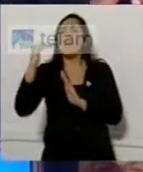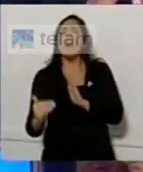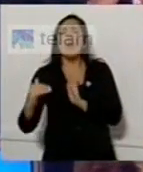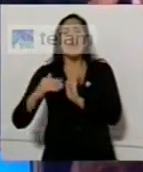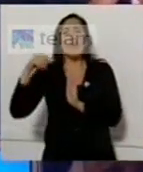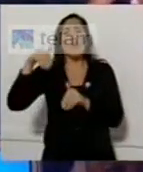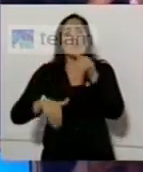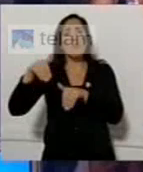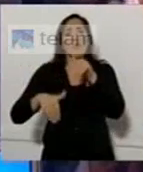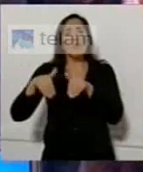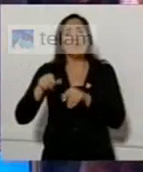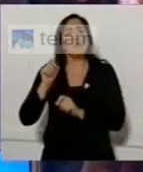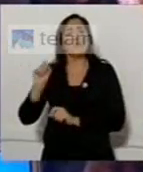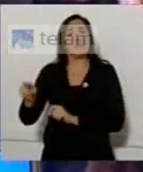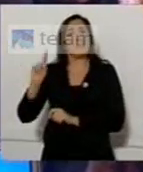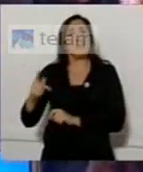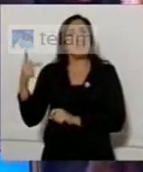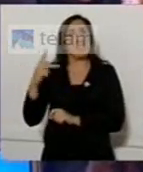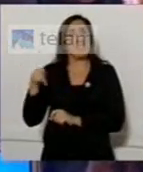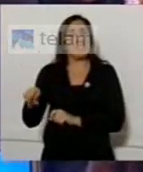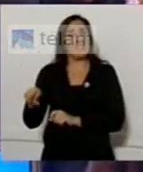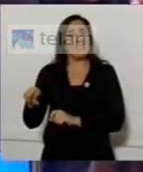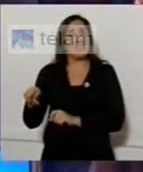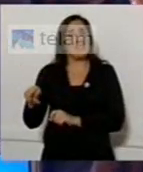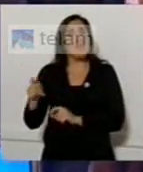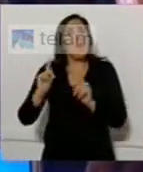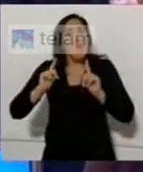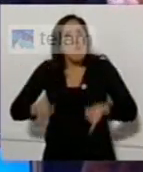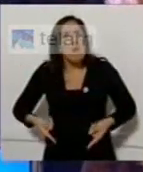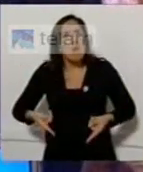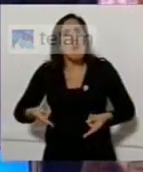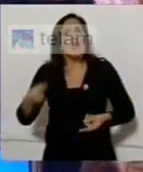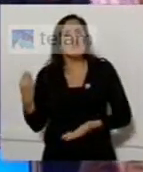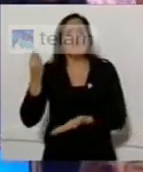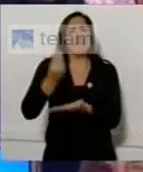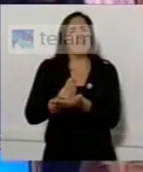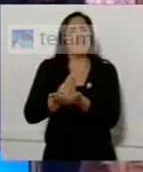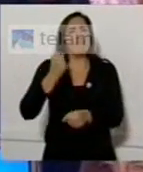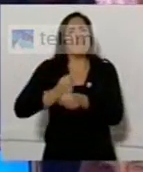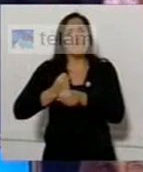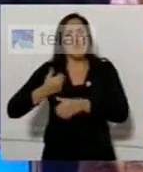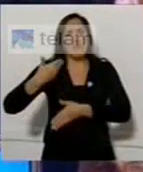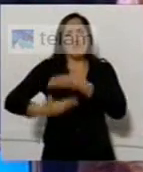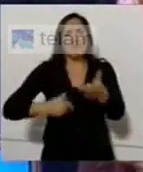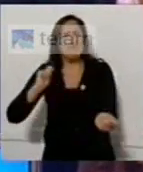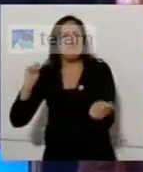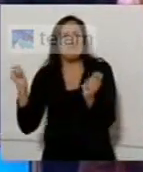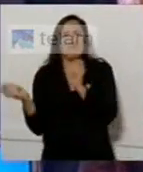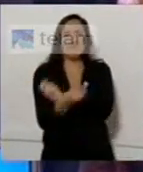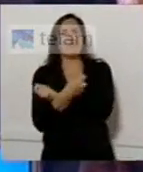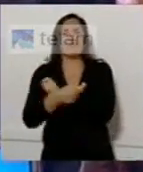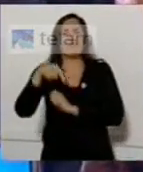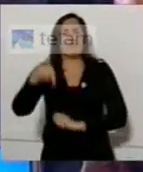obtenido y sin embargo vino a encabezar el proceso de transformación y